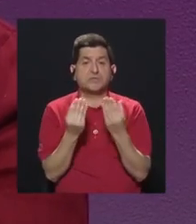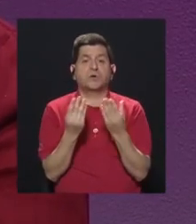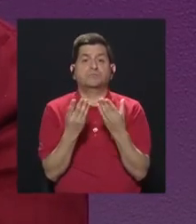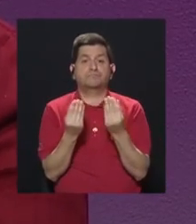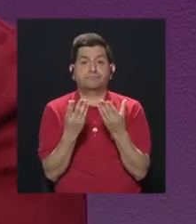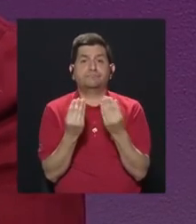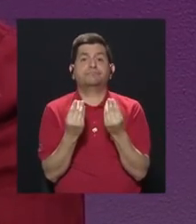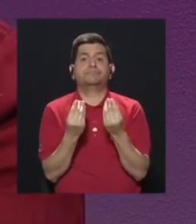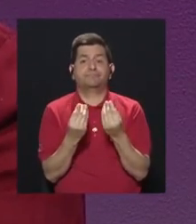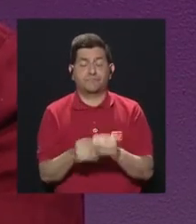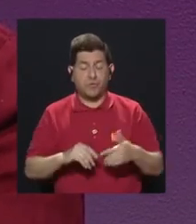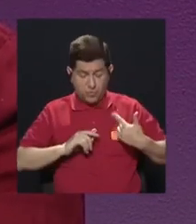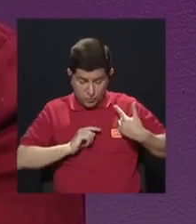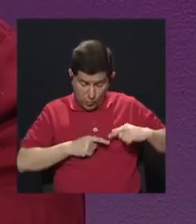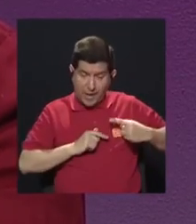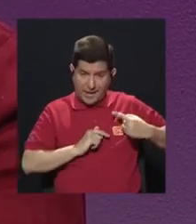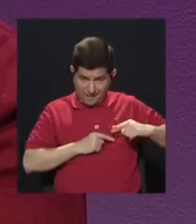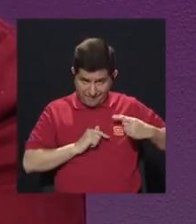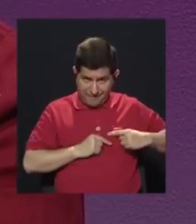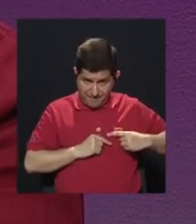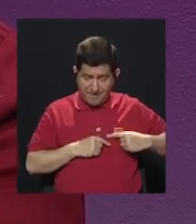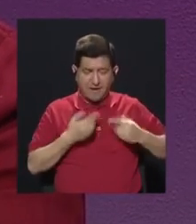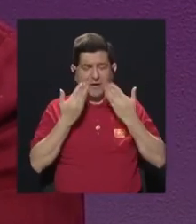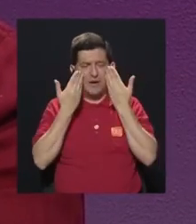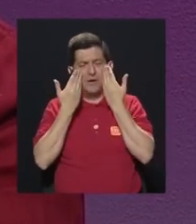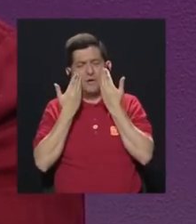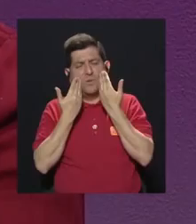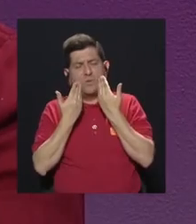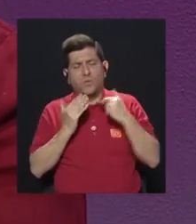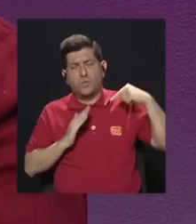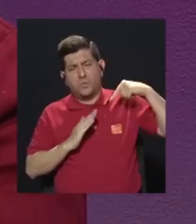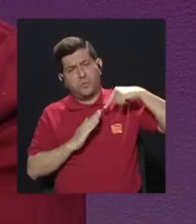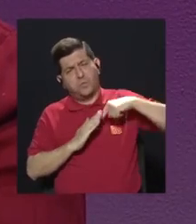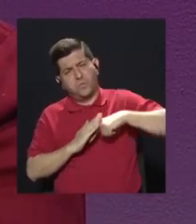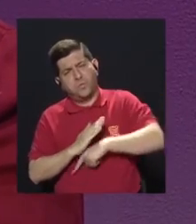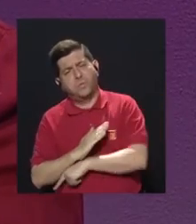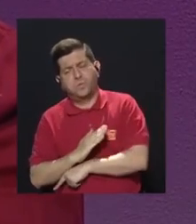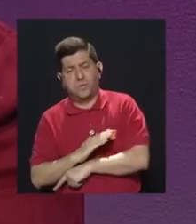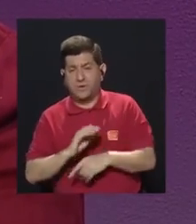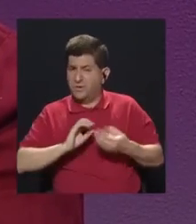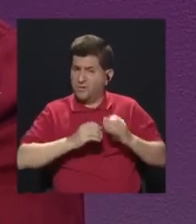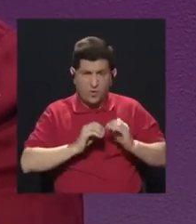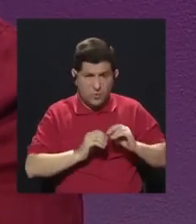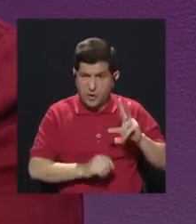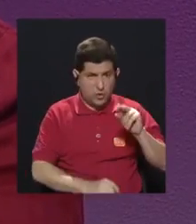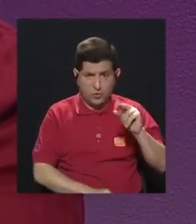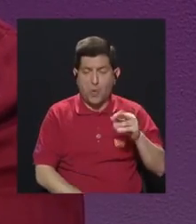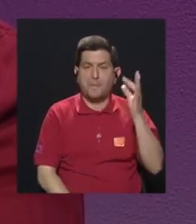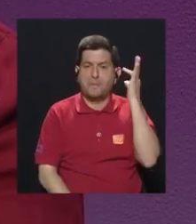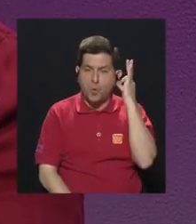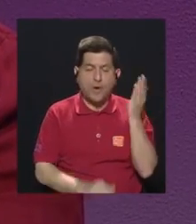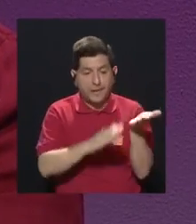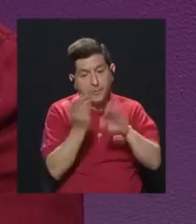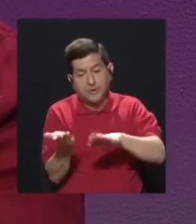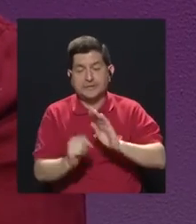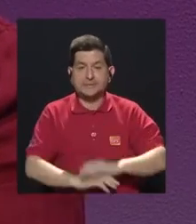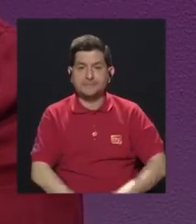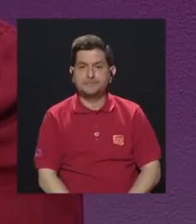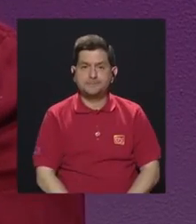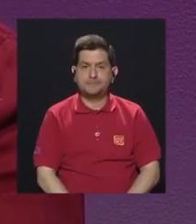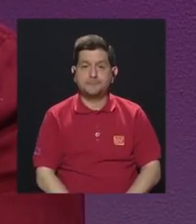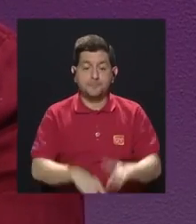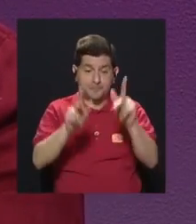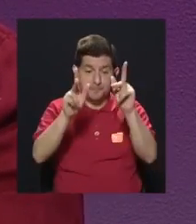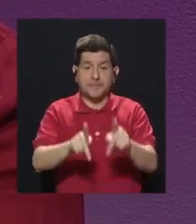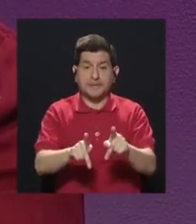nos duele y nos entristece profundamente porque no son números son mujeres muertas son